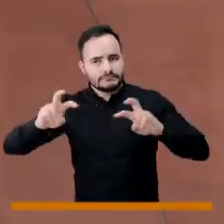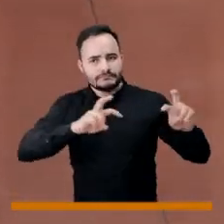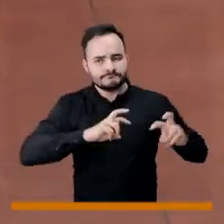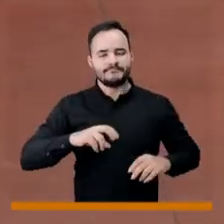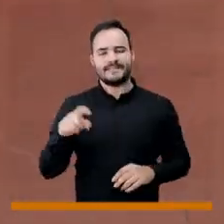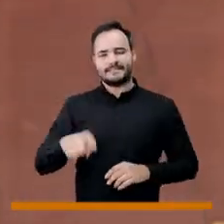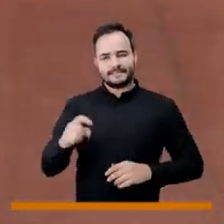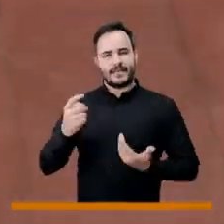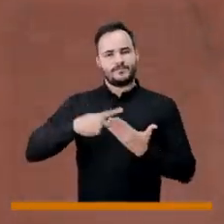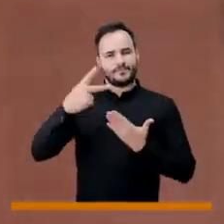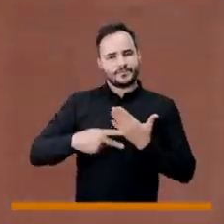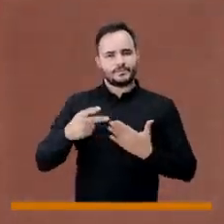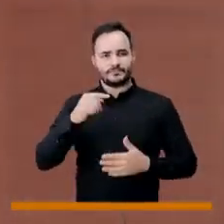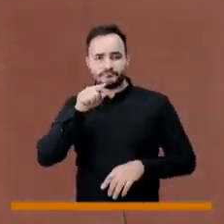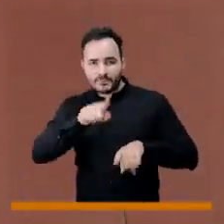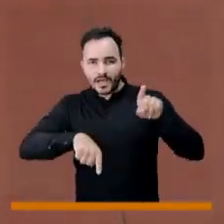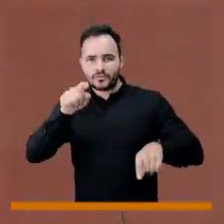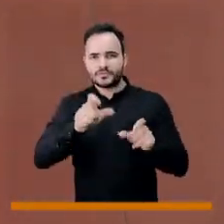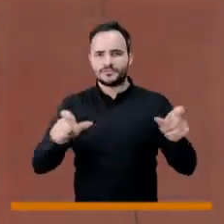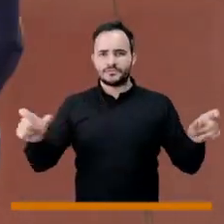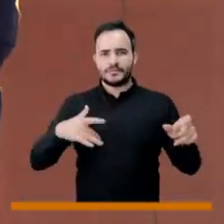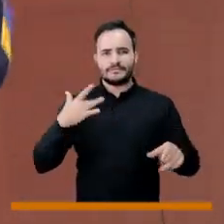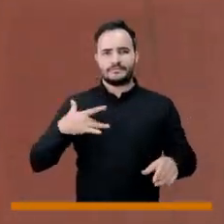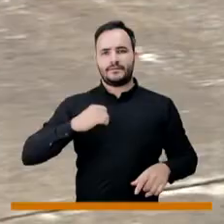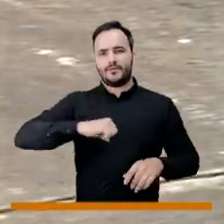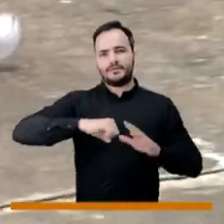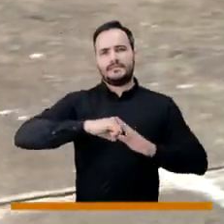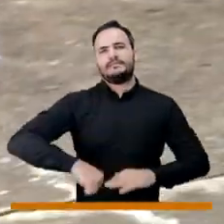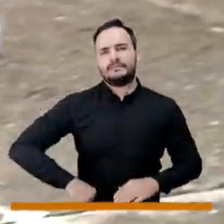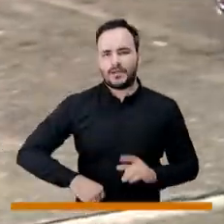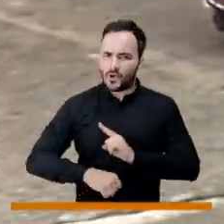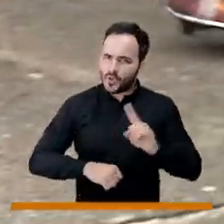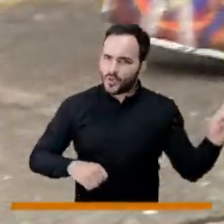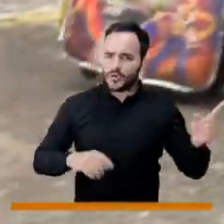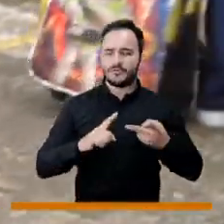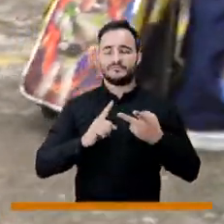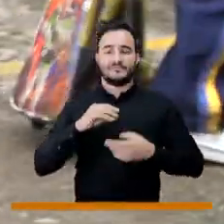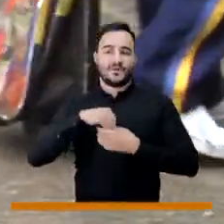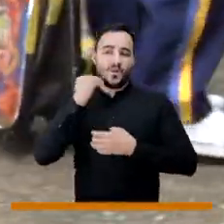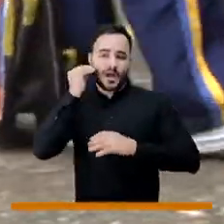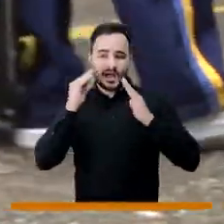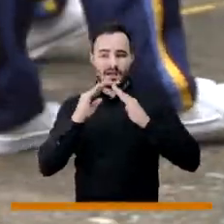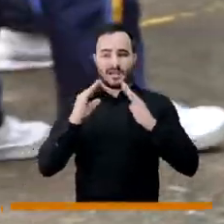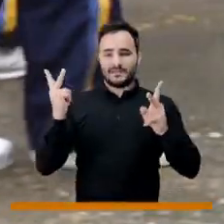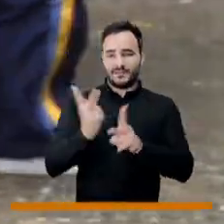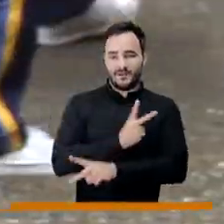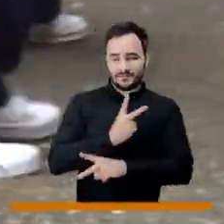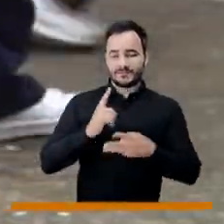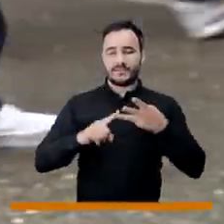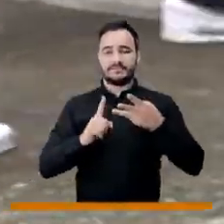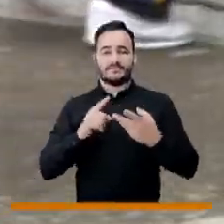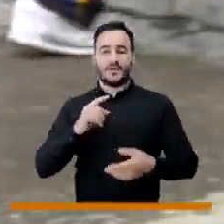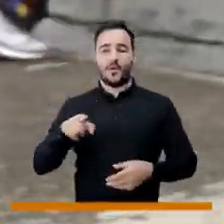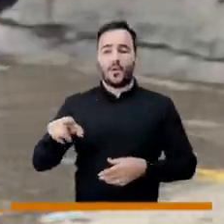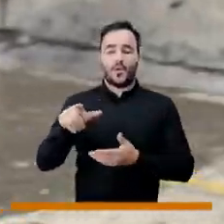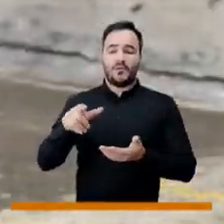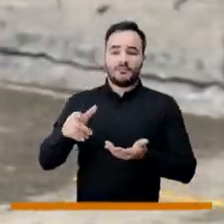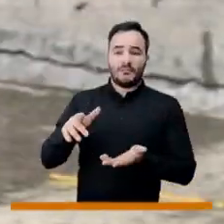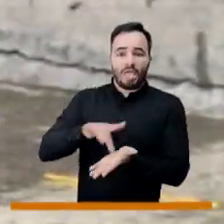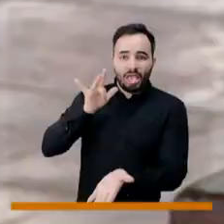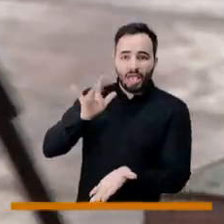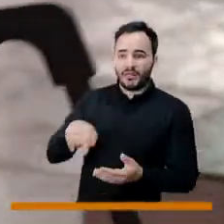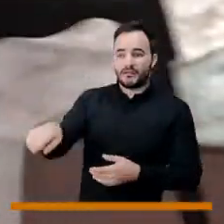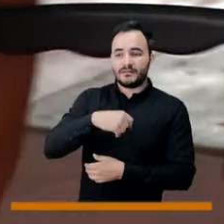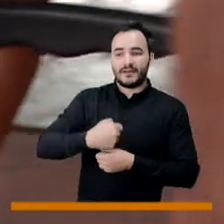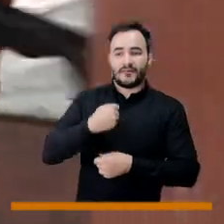que nos permiten identificar en el momento indicado si hay alguna vulneración de derechos de violencia intrafamiliar de trabajo infantil